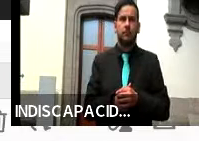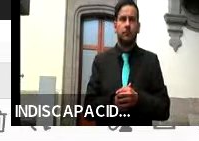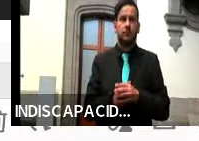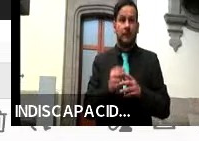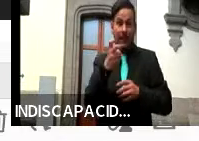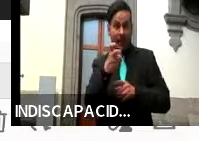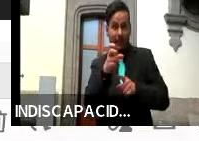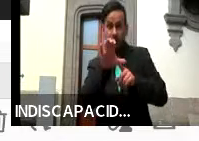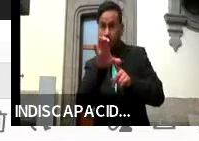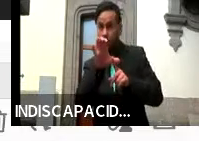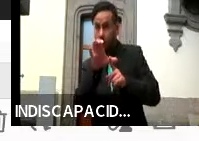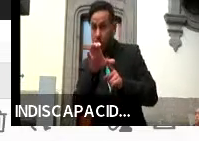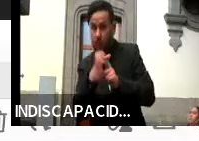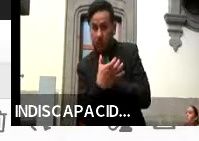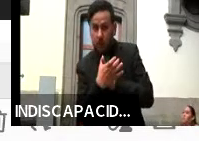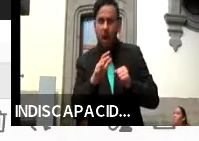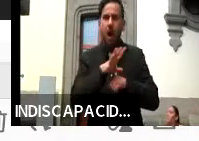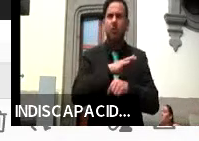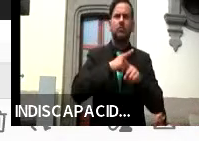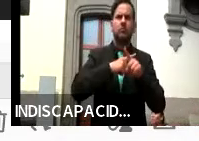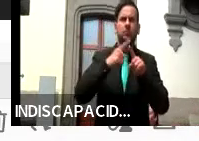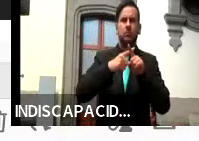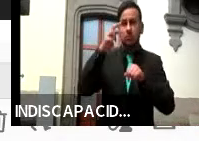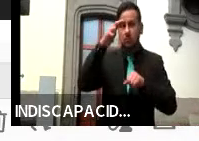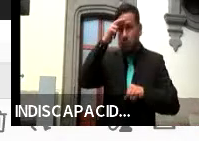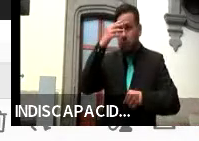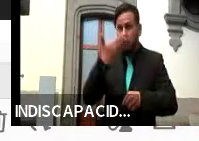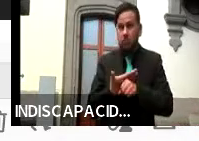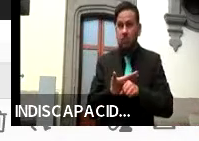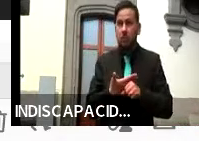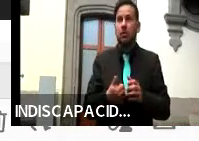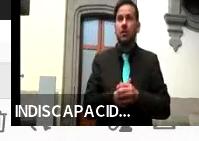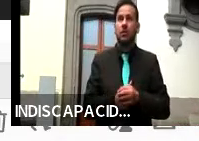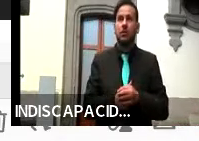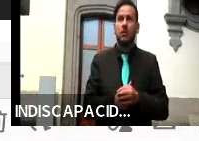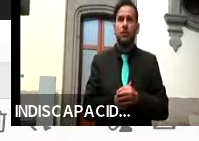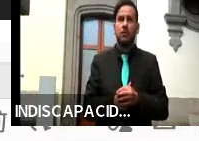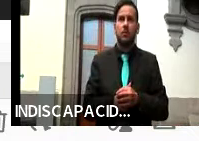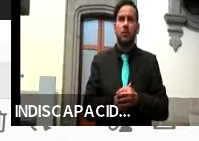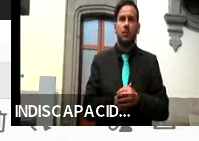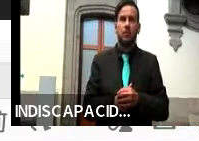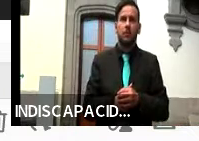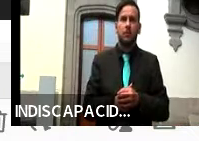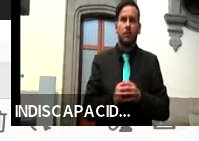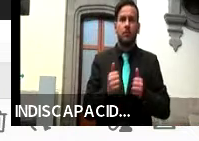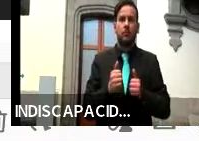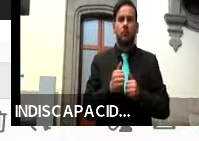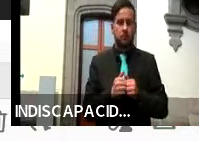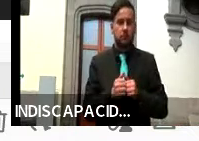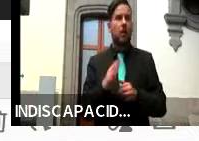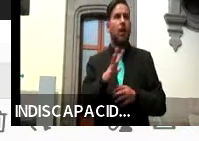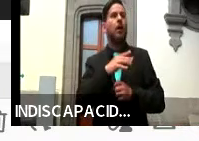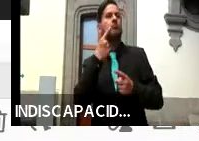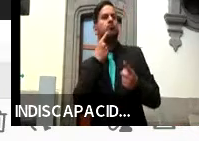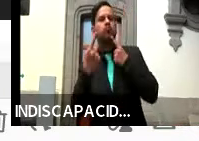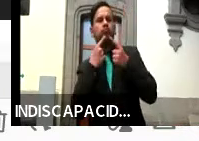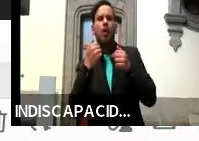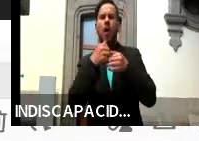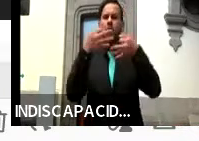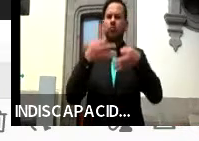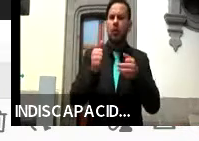puede tener diversas responsabilidades: la contextualización, hacer un estudio de referencia o un documento